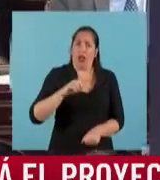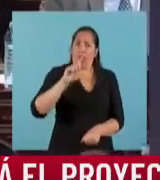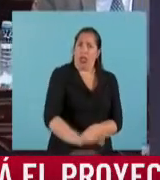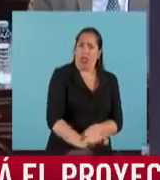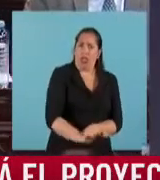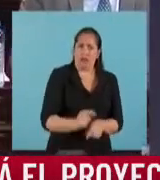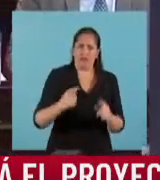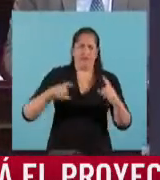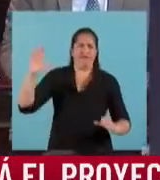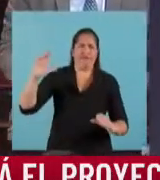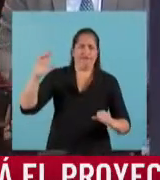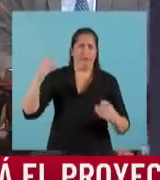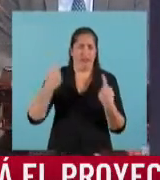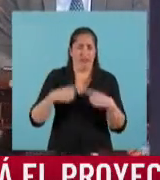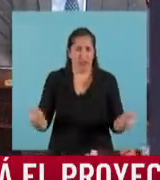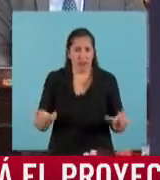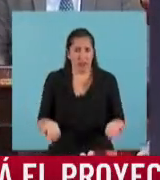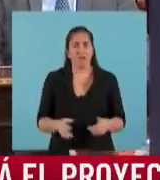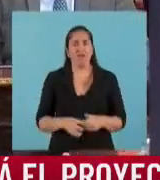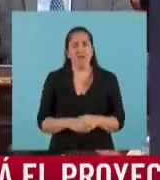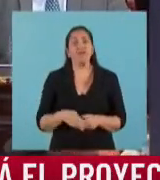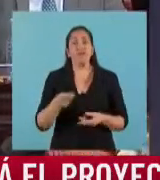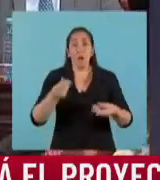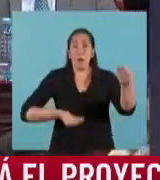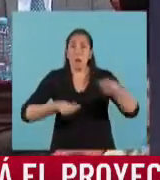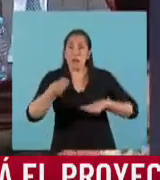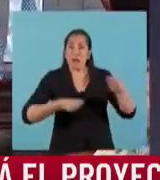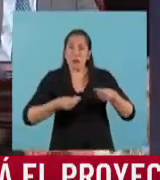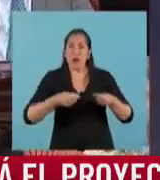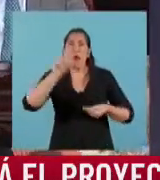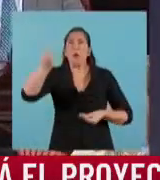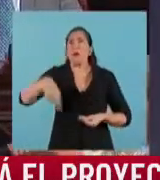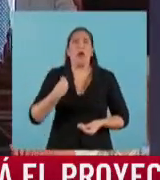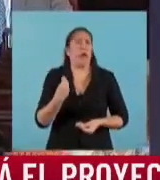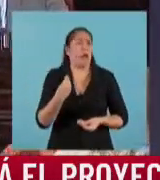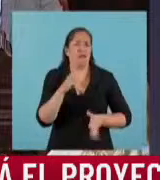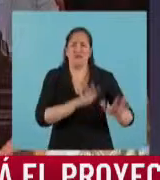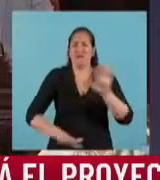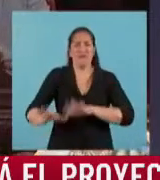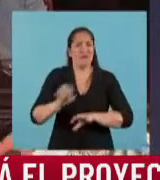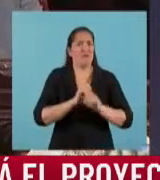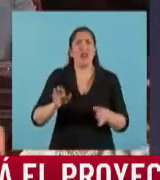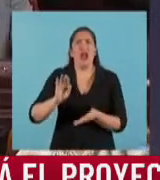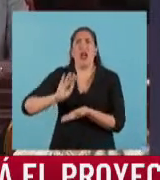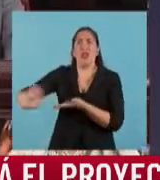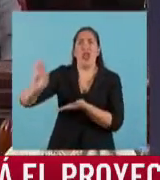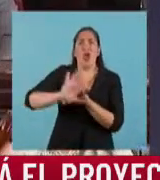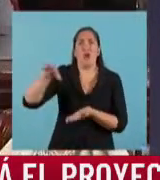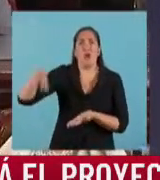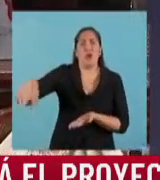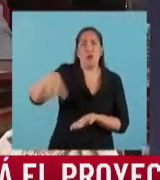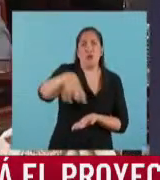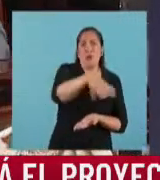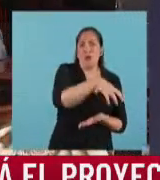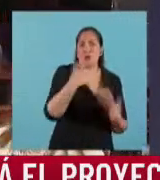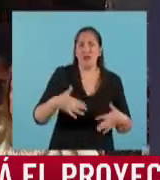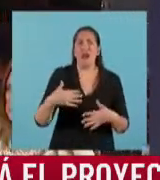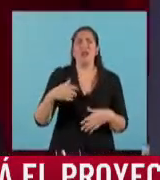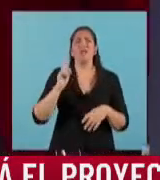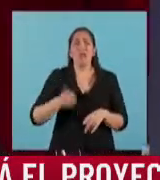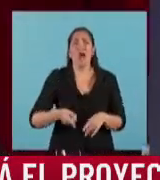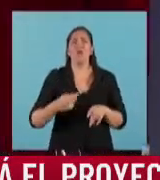los movimientos sociales también trabajaron mucho la gente de emilio pérsico y del chino navarro justamente para